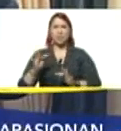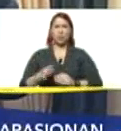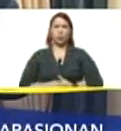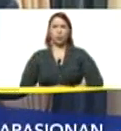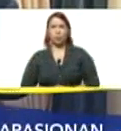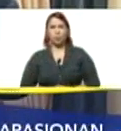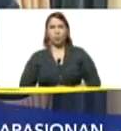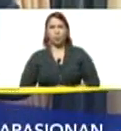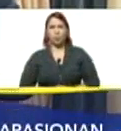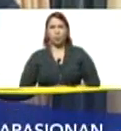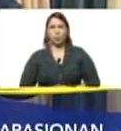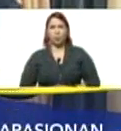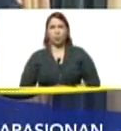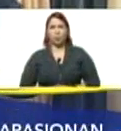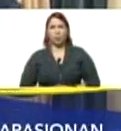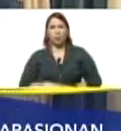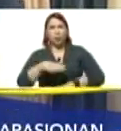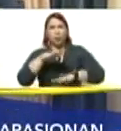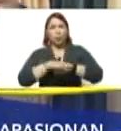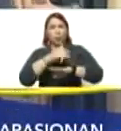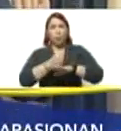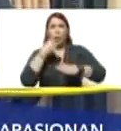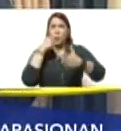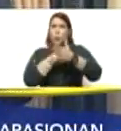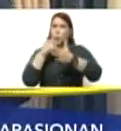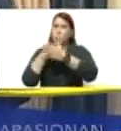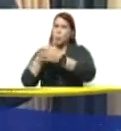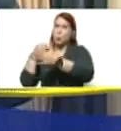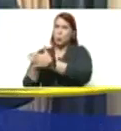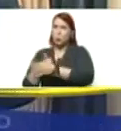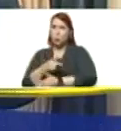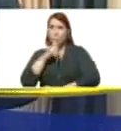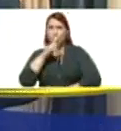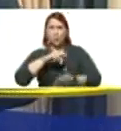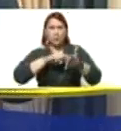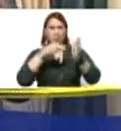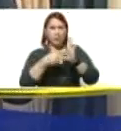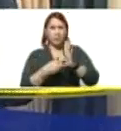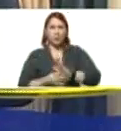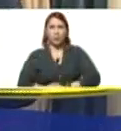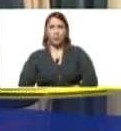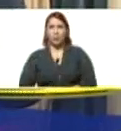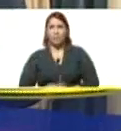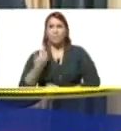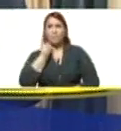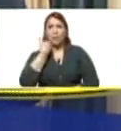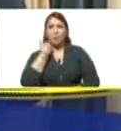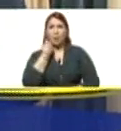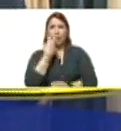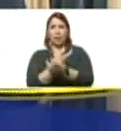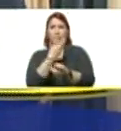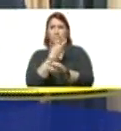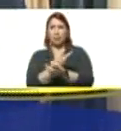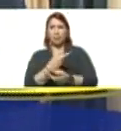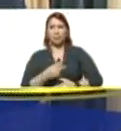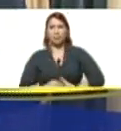producto de la lucha contra esa emboscada que significó esa enfermedad,